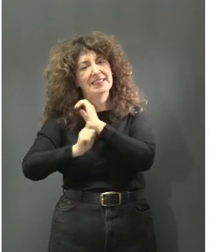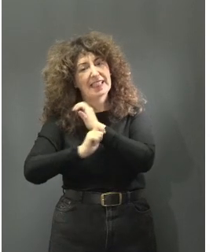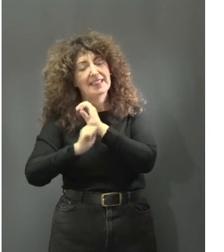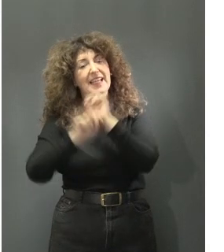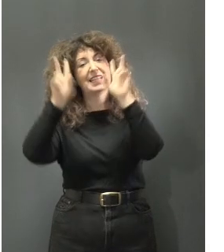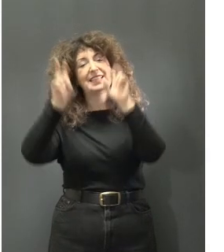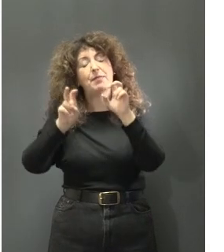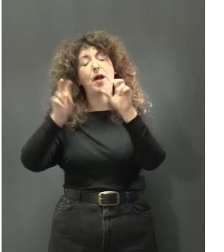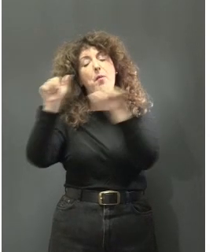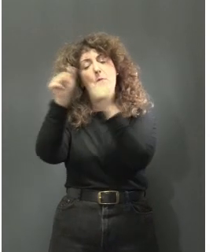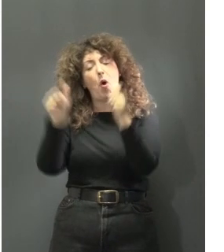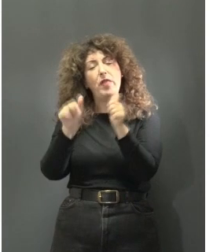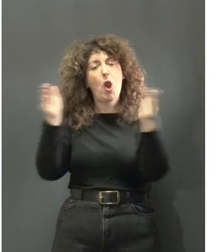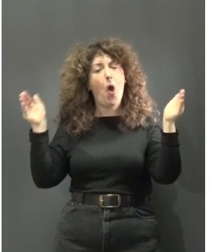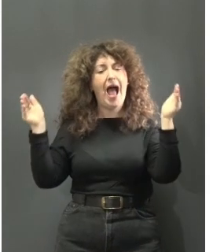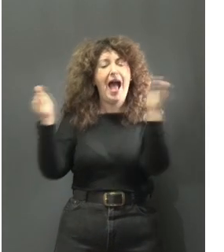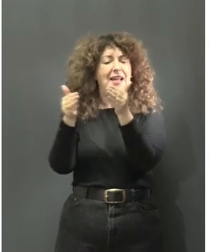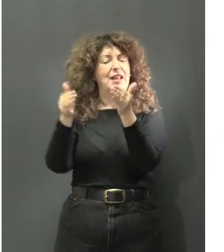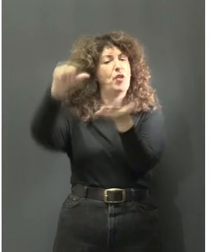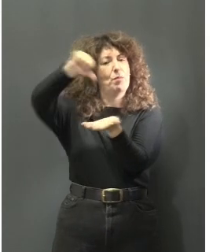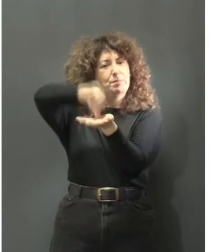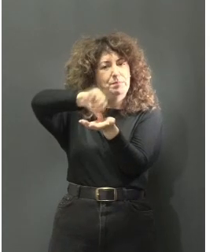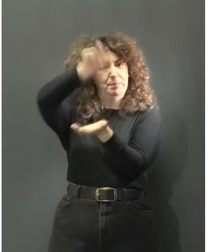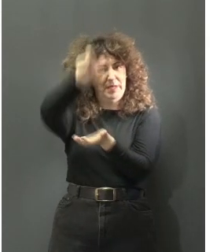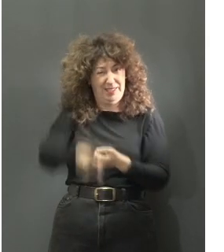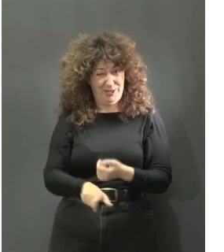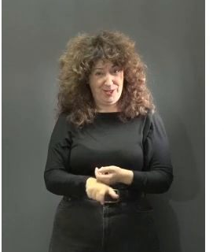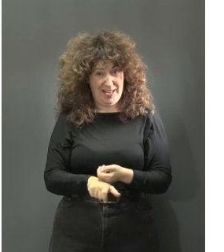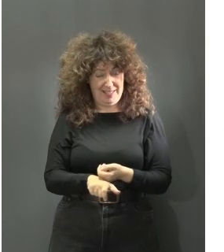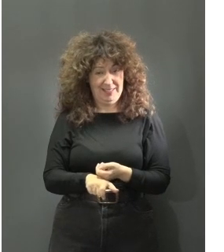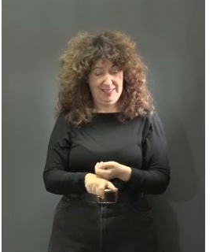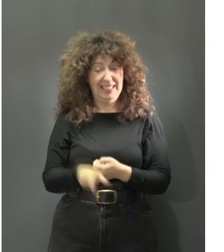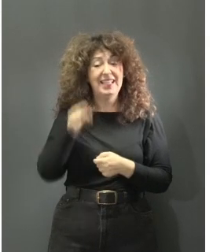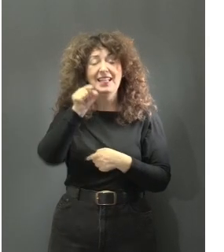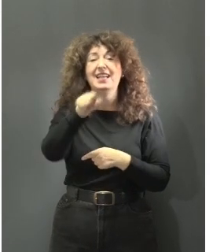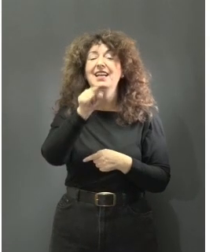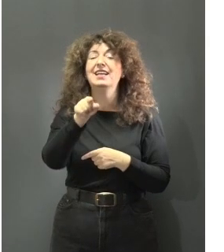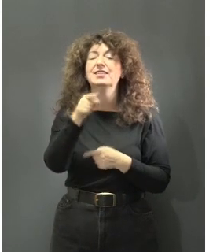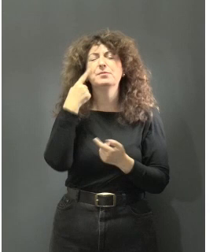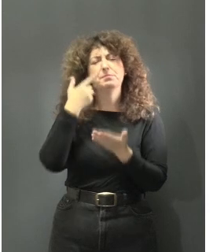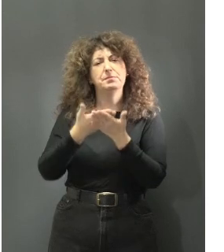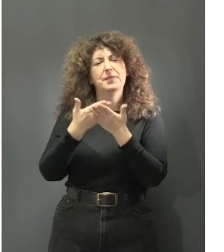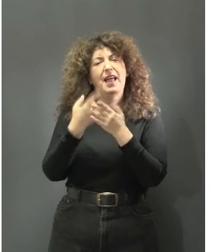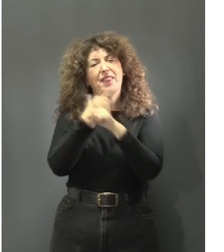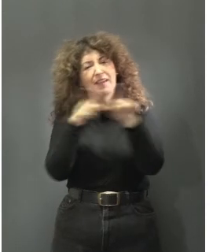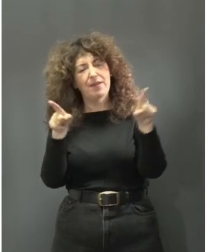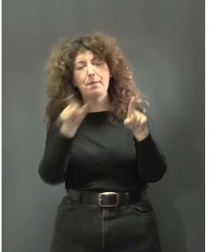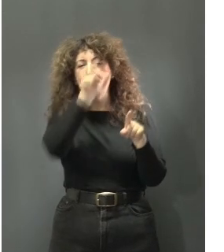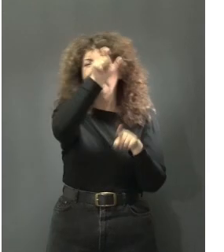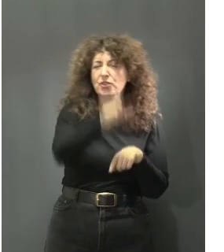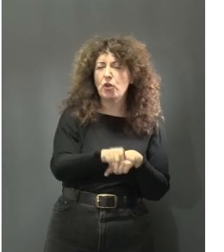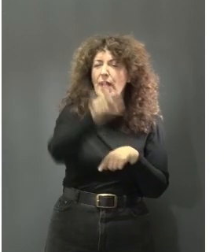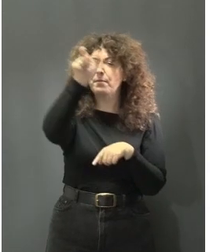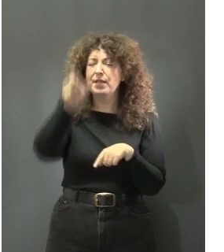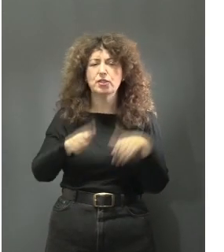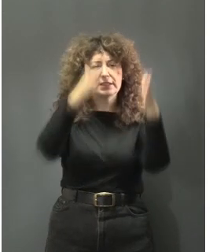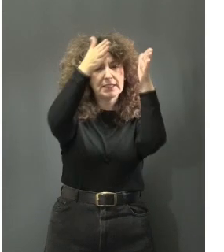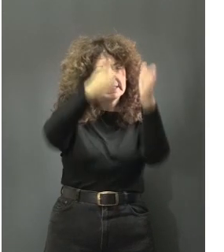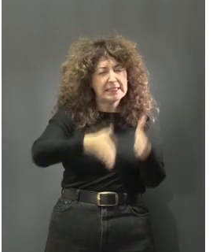atención centrada en la persona, que yo creo que está la diferencia de ver a cada persona de forma